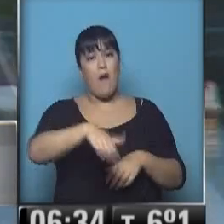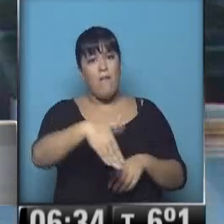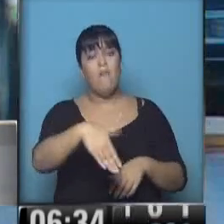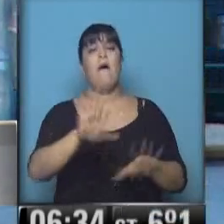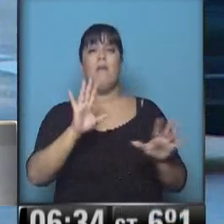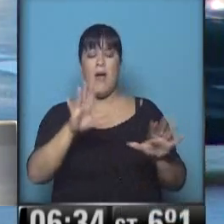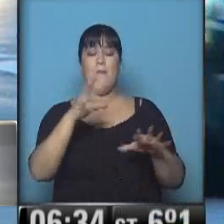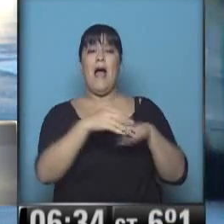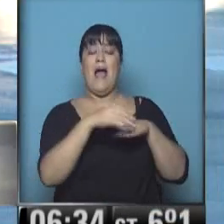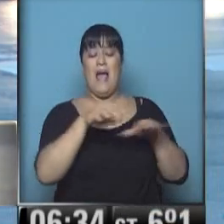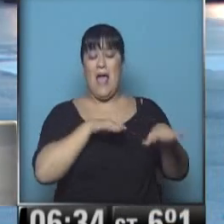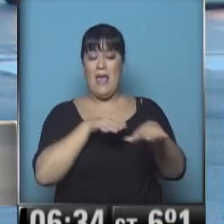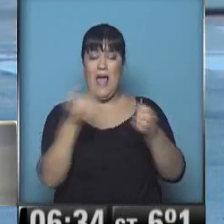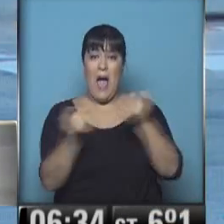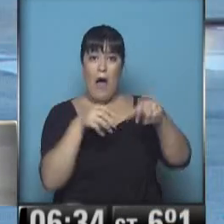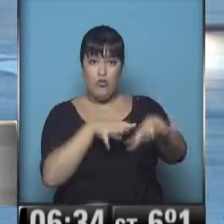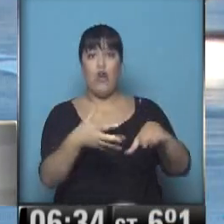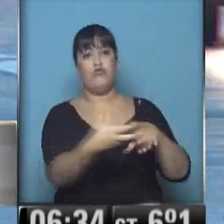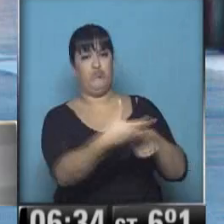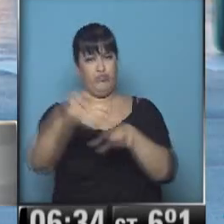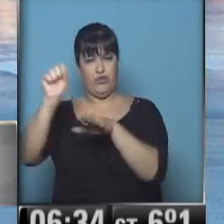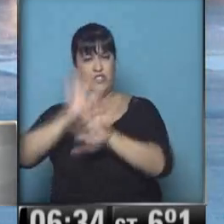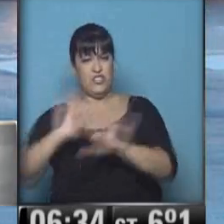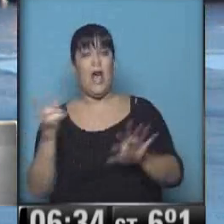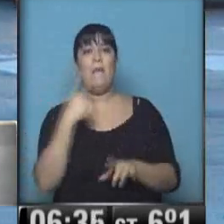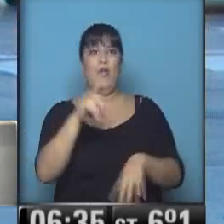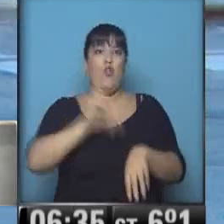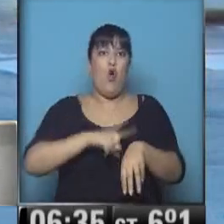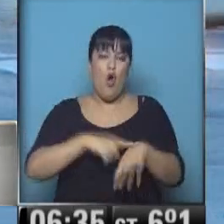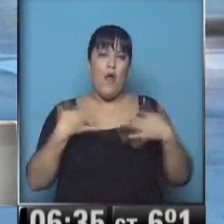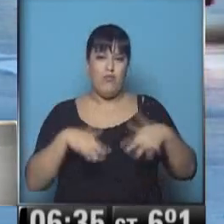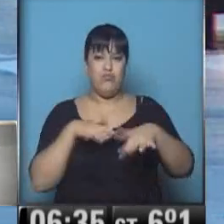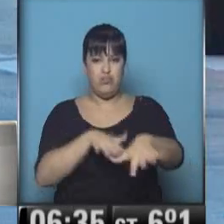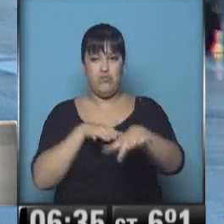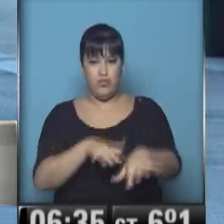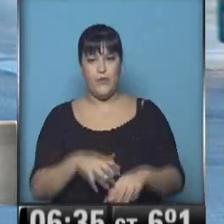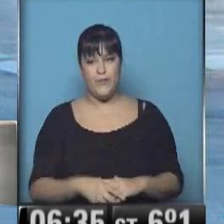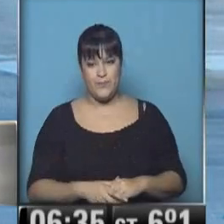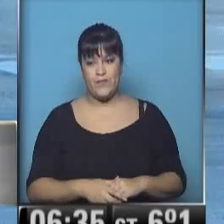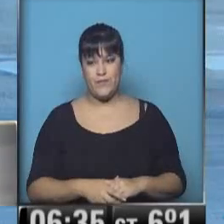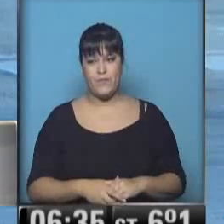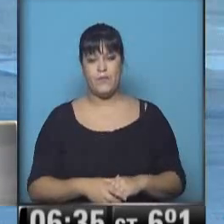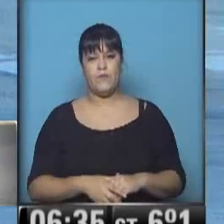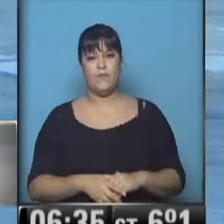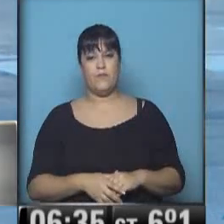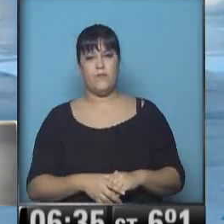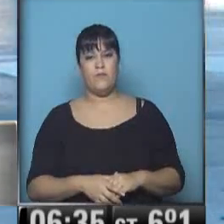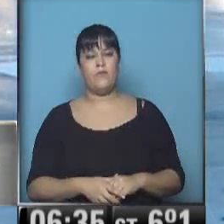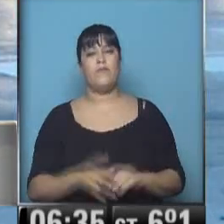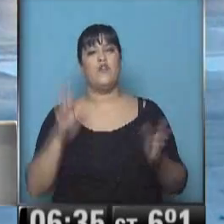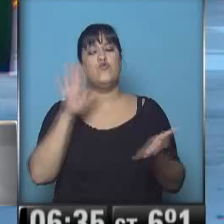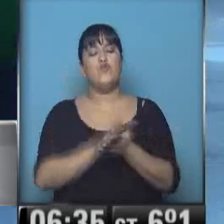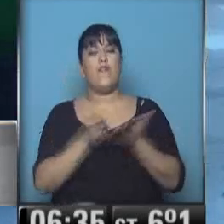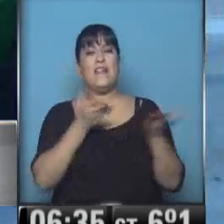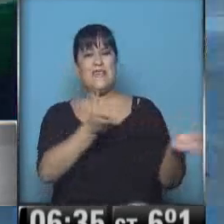fueron retirados, pero lógicamente está aumentando por el caudal de la hora, igual que ocurre en estos sectores que estamos observando. En cuanto a los